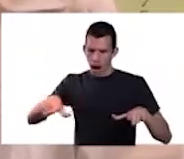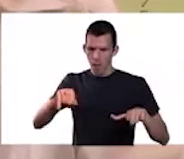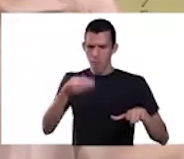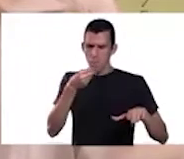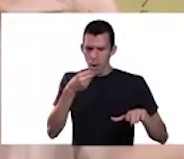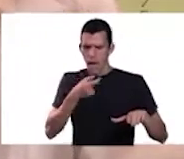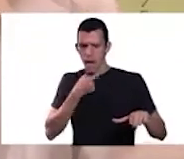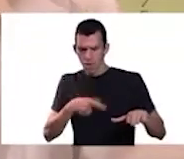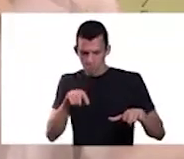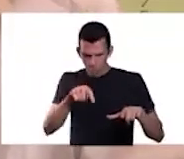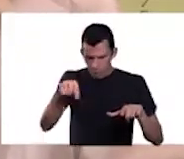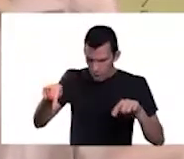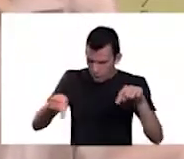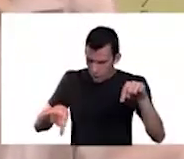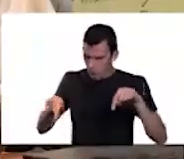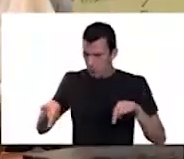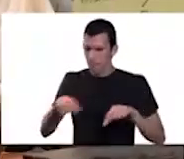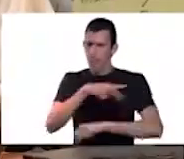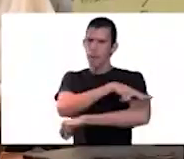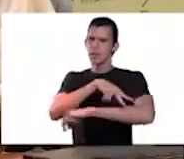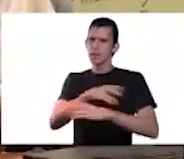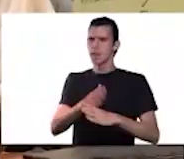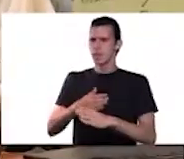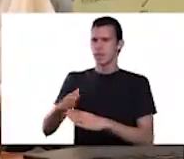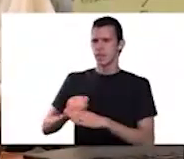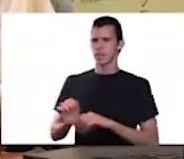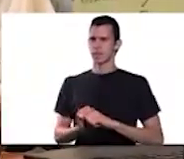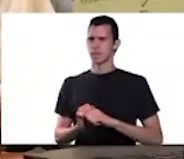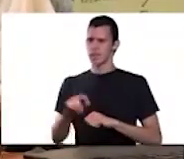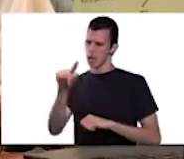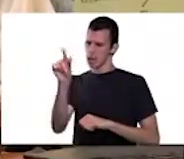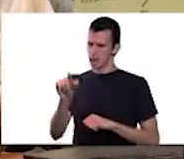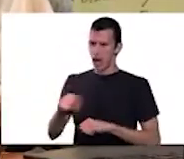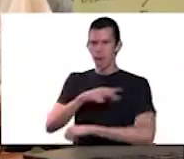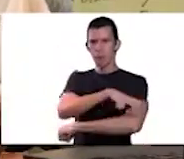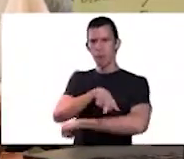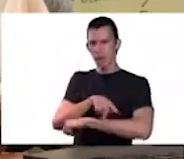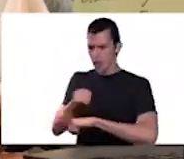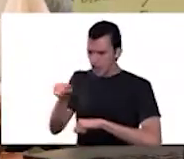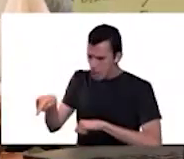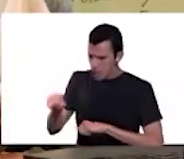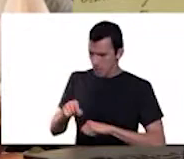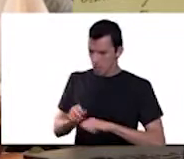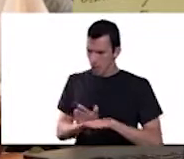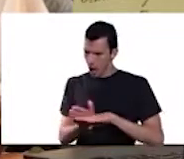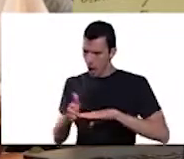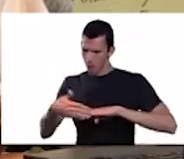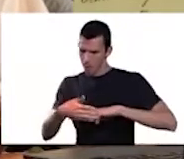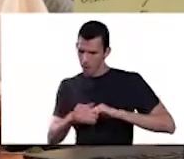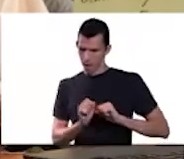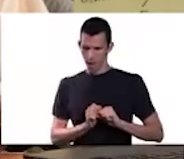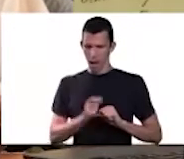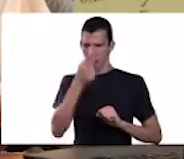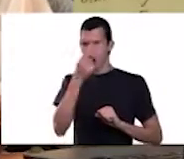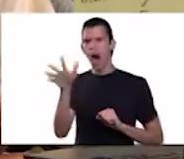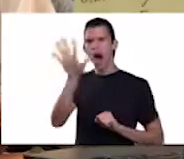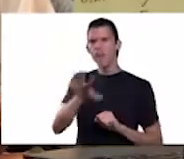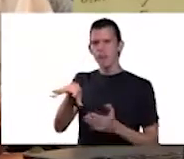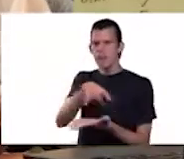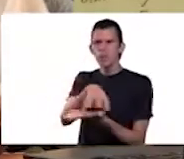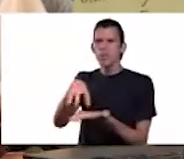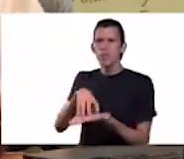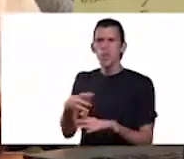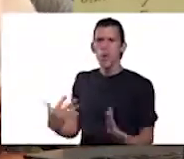Podríamos localizar a Italia, podríamos localizar también a Jamaica, podríamos localizar el continente